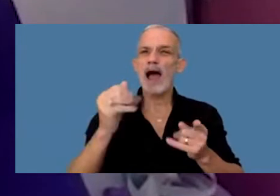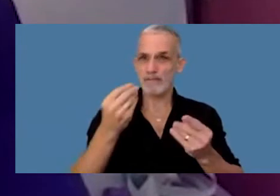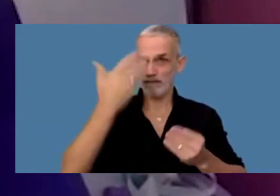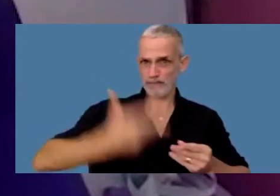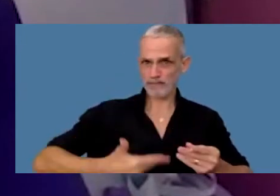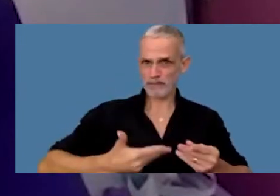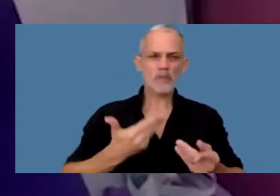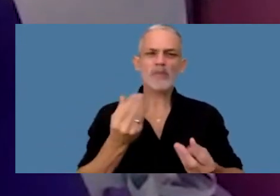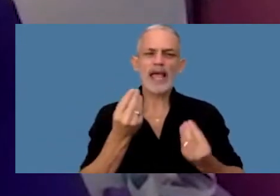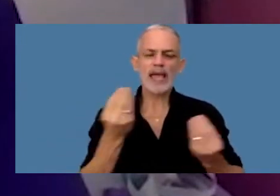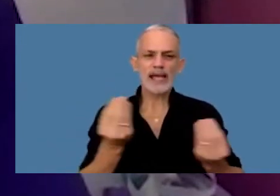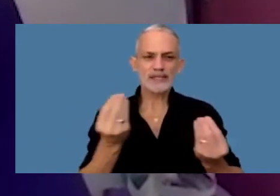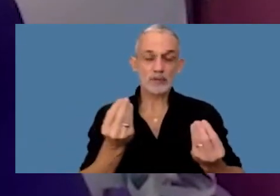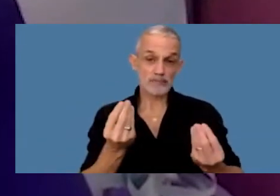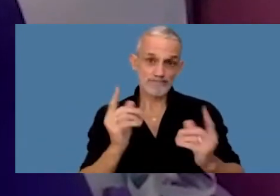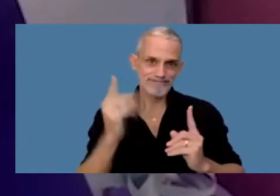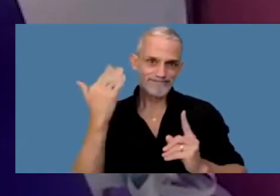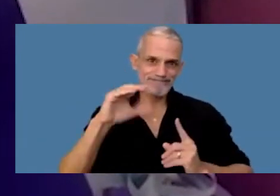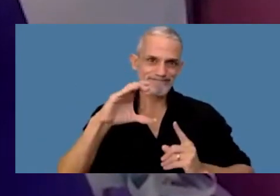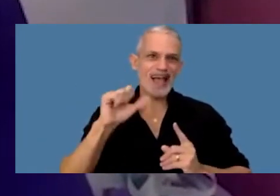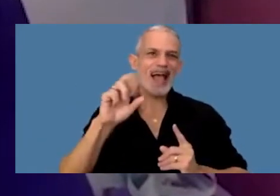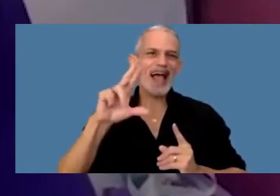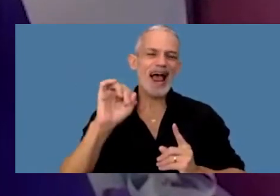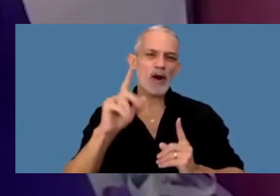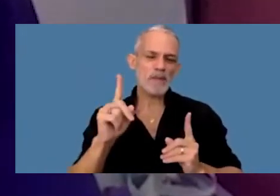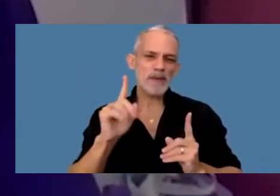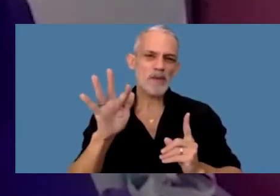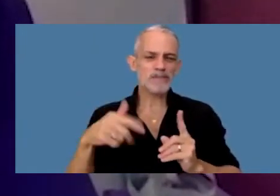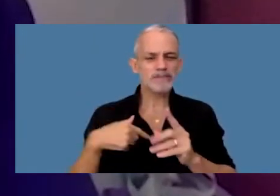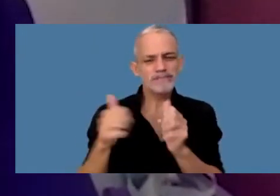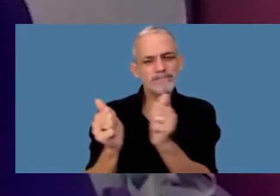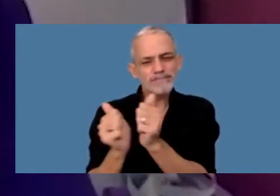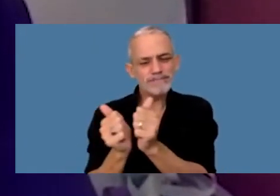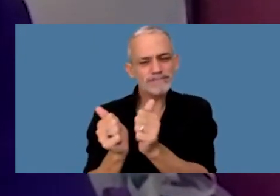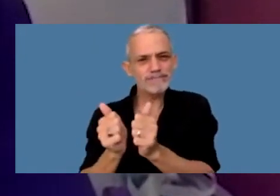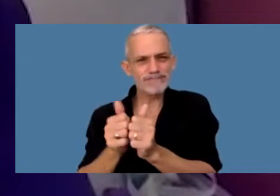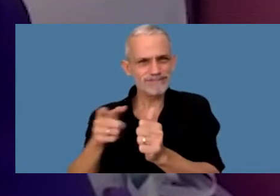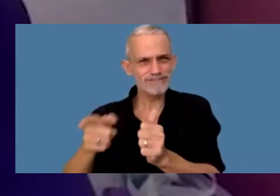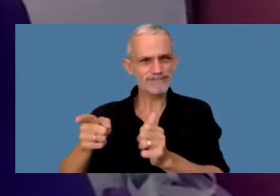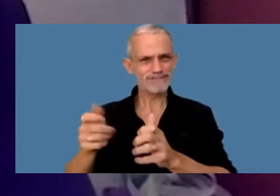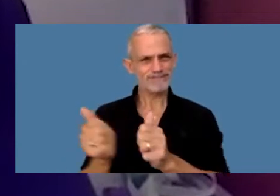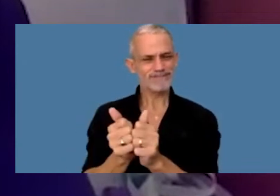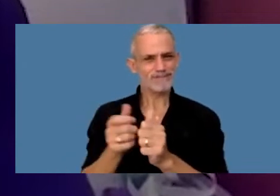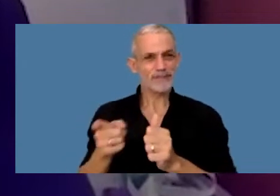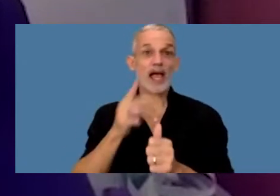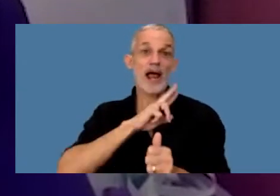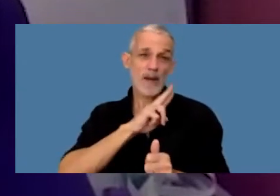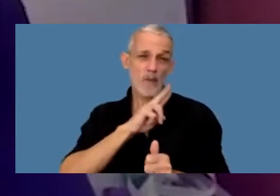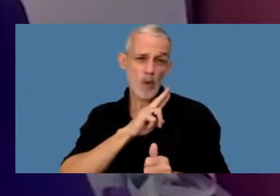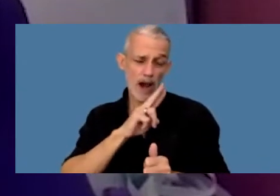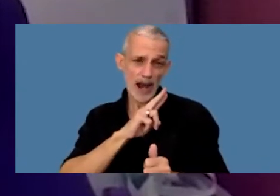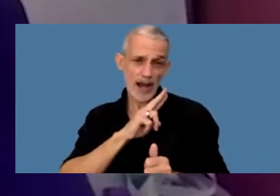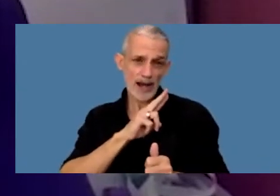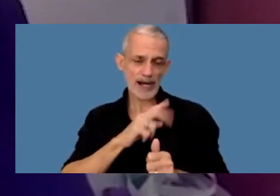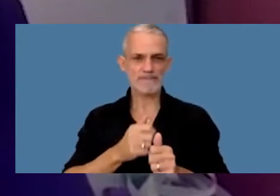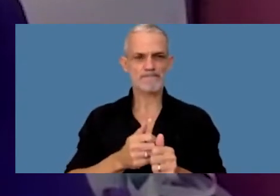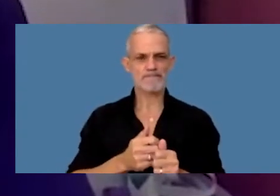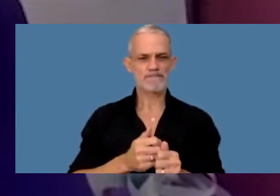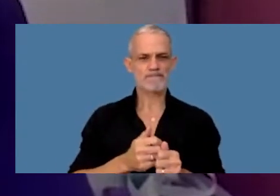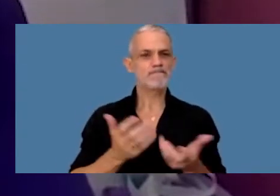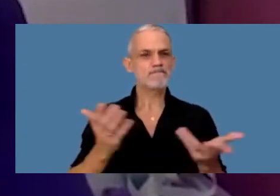es importante trabajar en equipo y que siempre esto va en beneficio de la familia